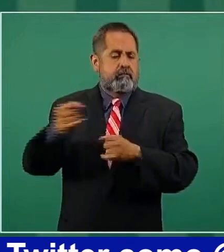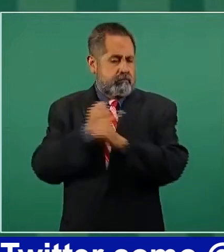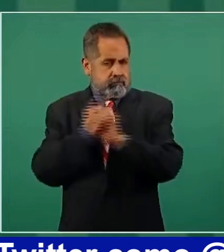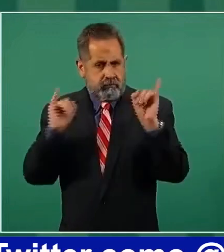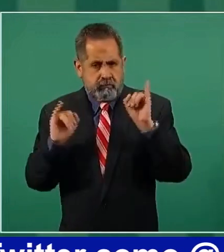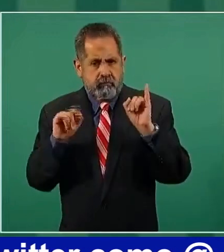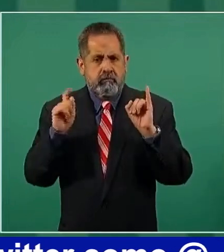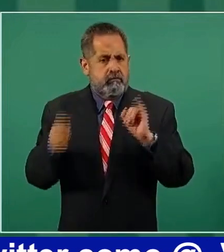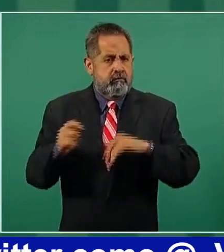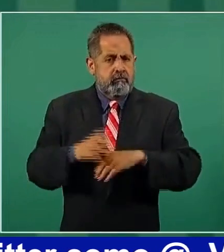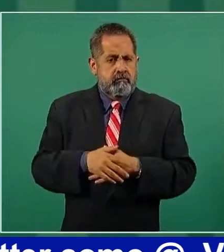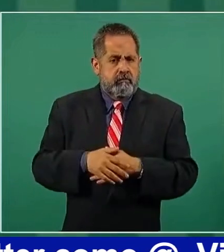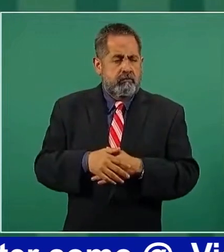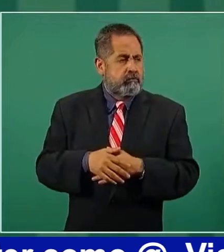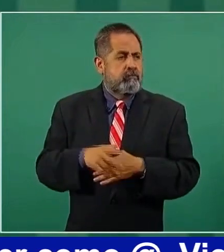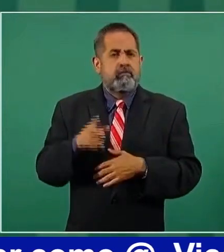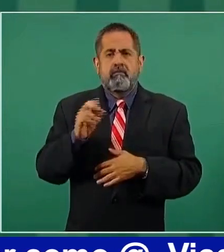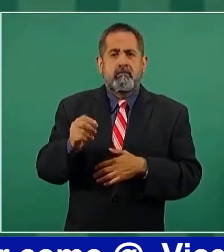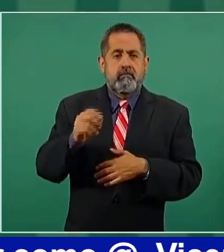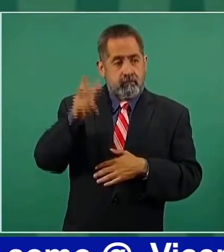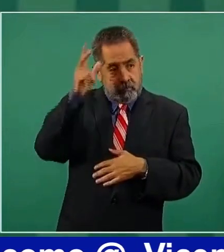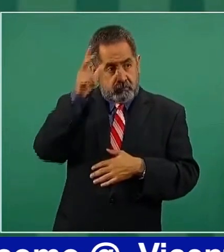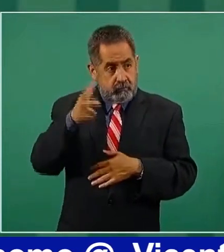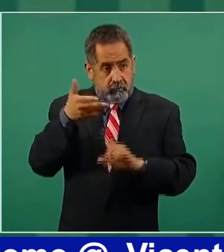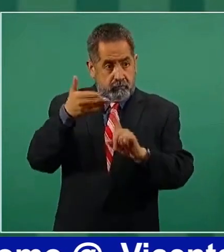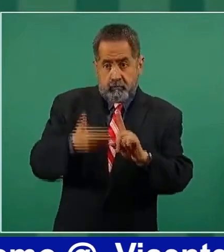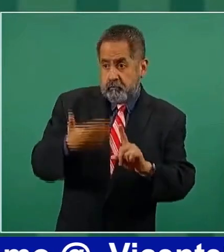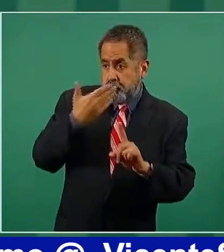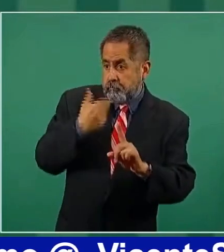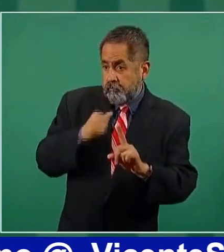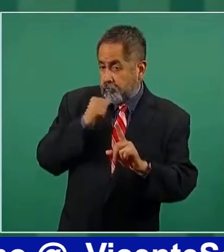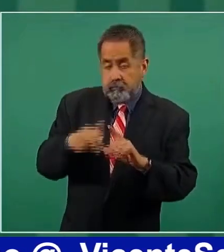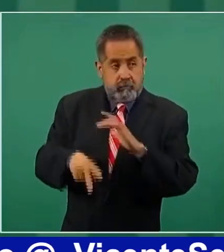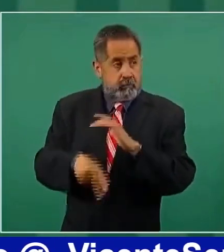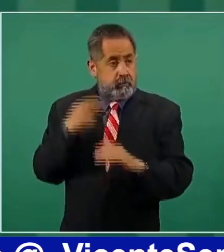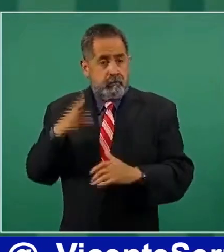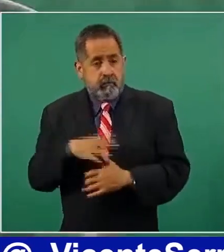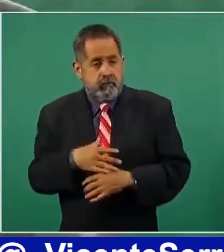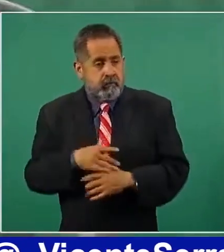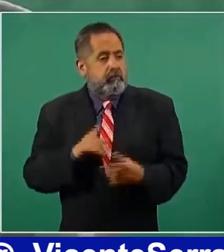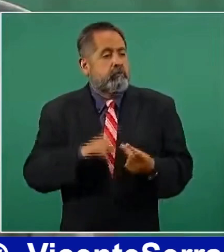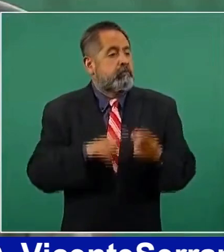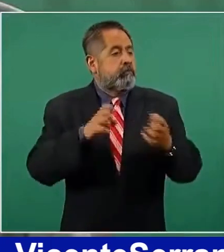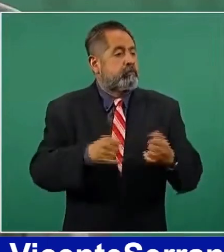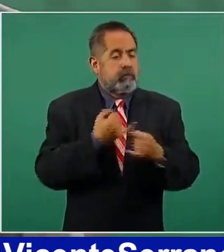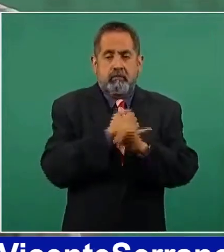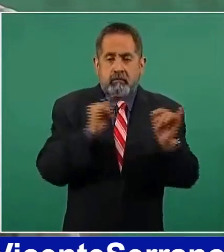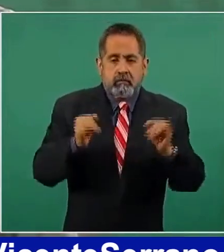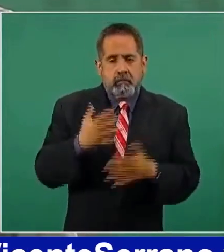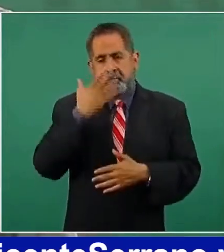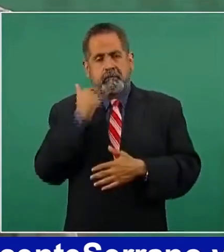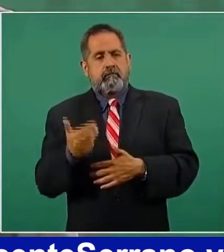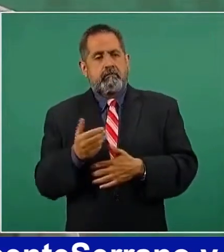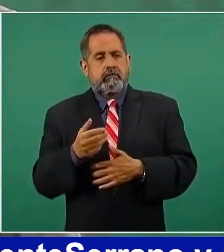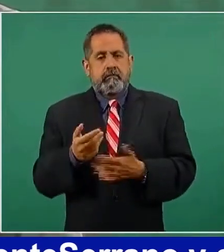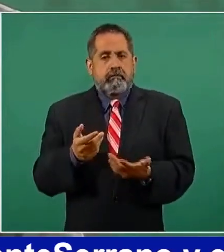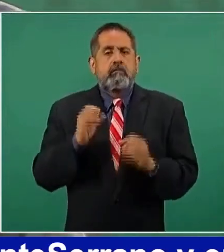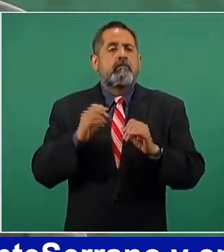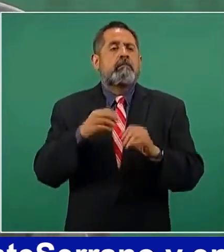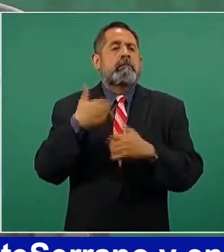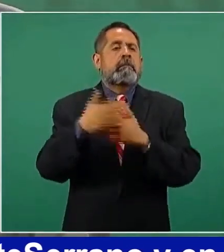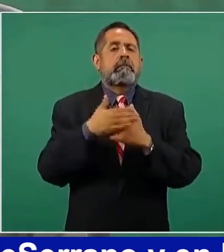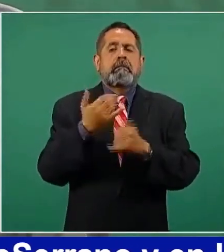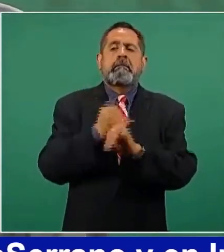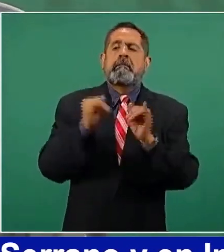o no hubiese habido una independencia que subrayara la necesidad de justicia.